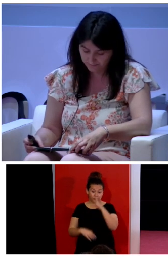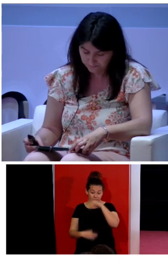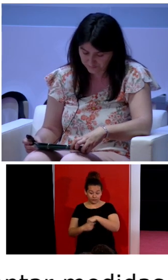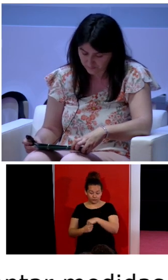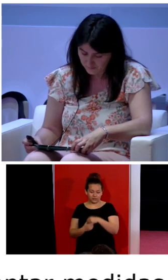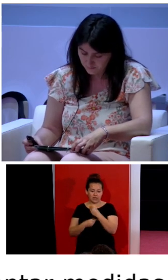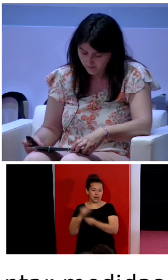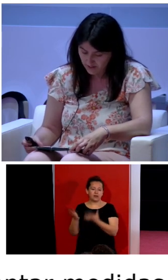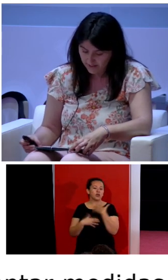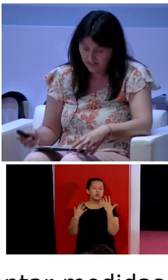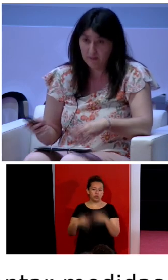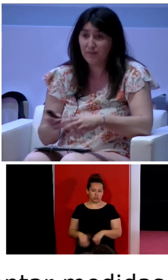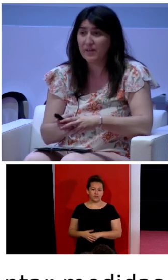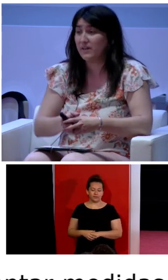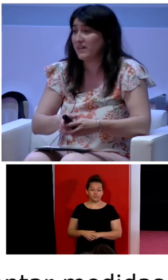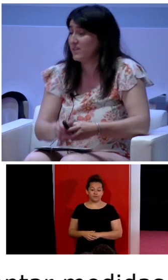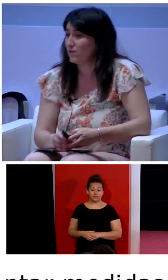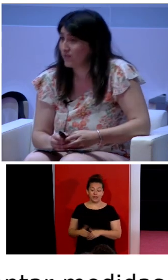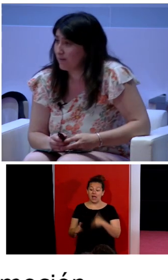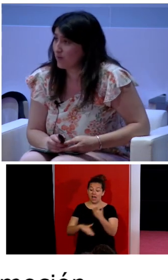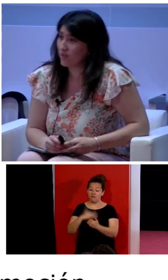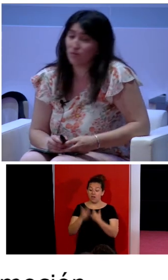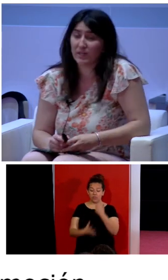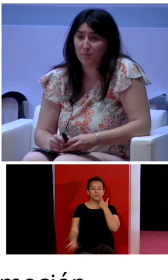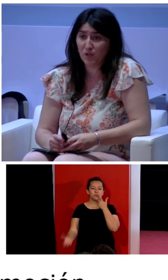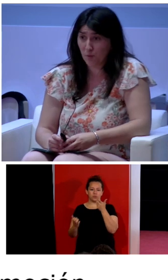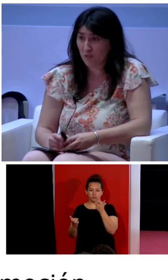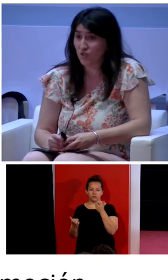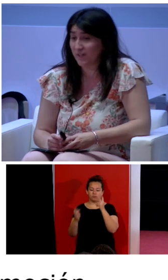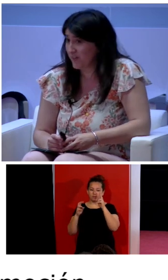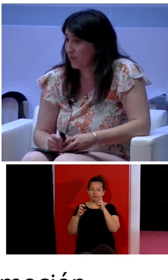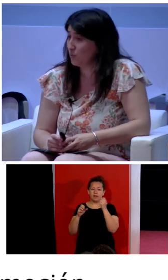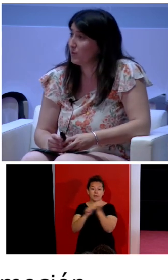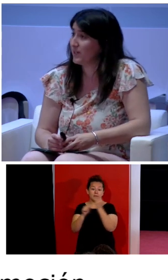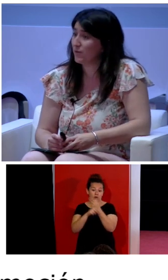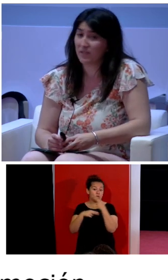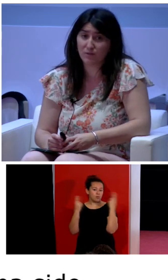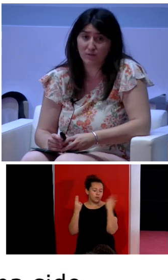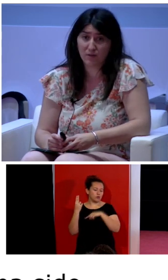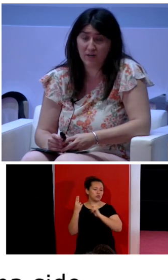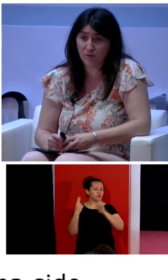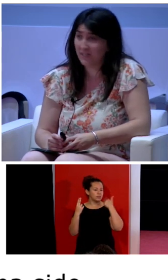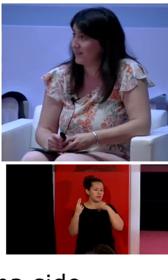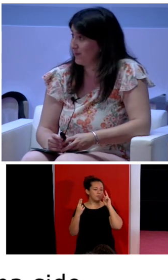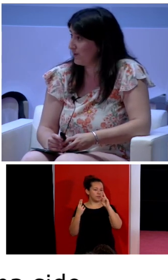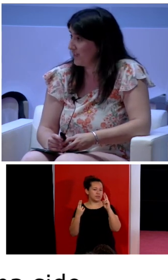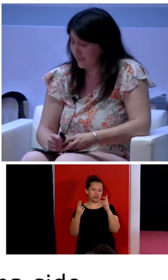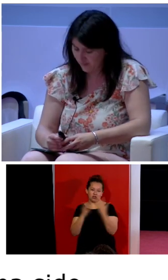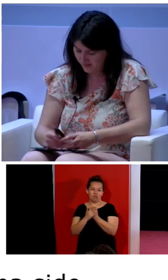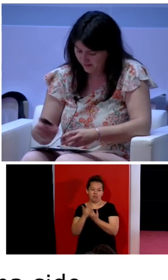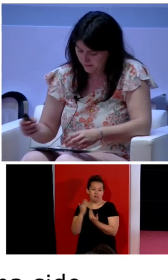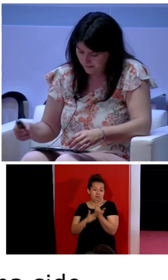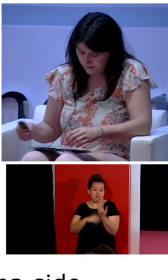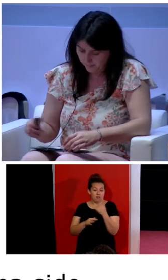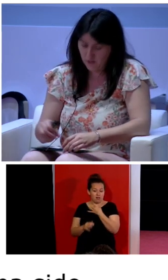posible. El avance ha sido notable en cuanto al empleo público se refiere, lo hemos venido viendo a lo largo de las intervenciones de